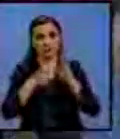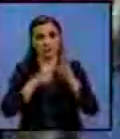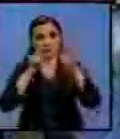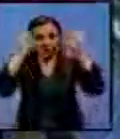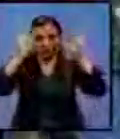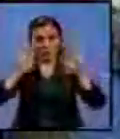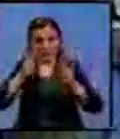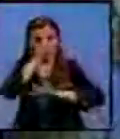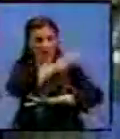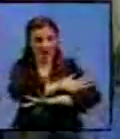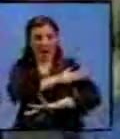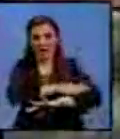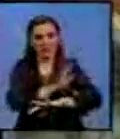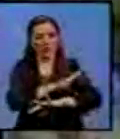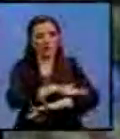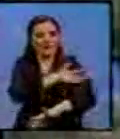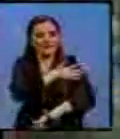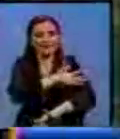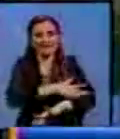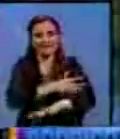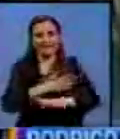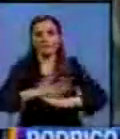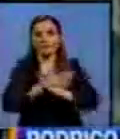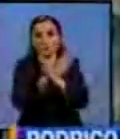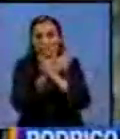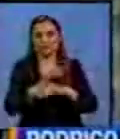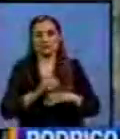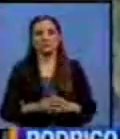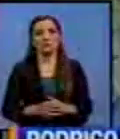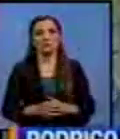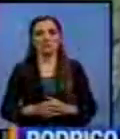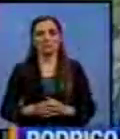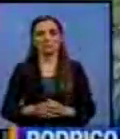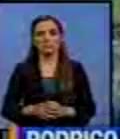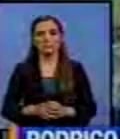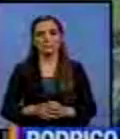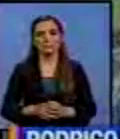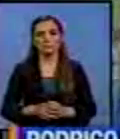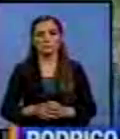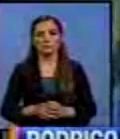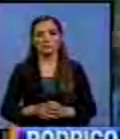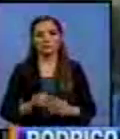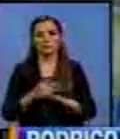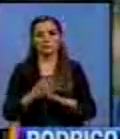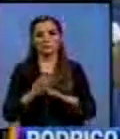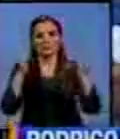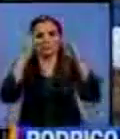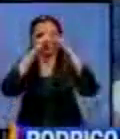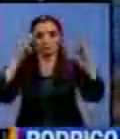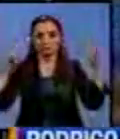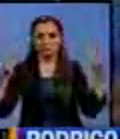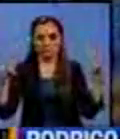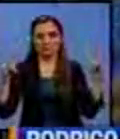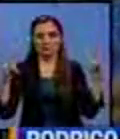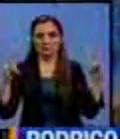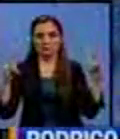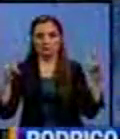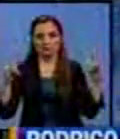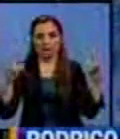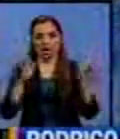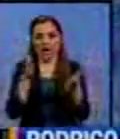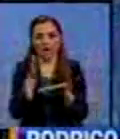impermeabilizada. Luego de colocar la ropa, va colocando, qué sé yo, su carpa, su